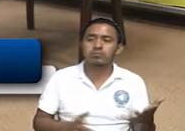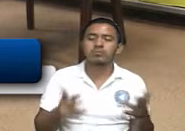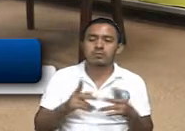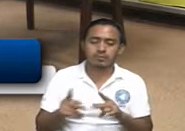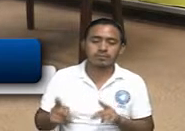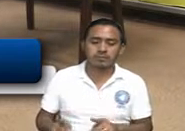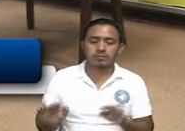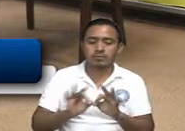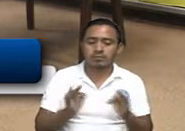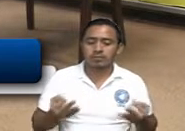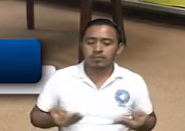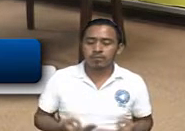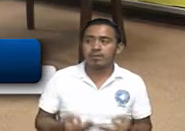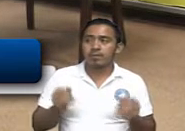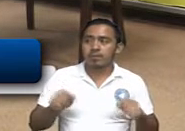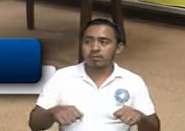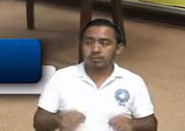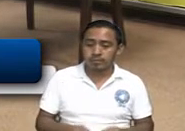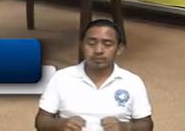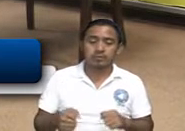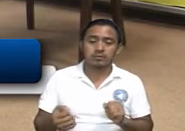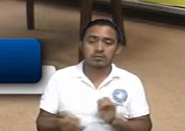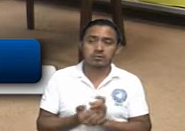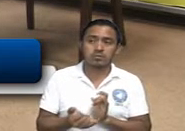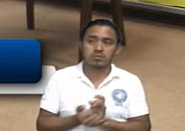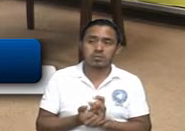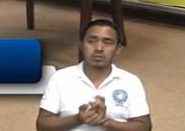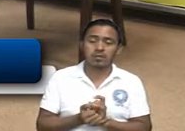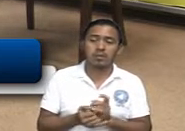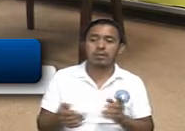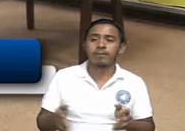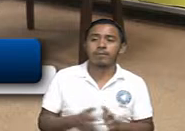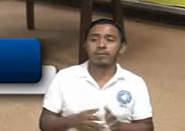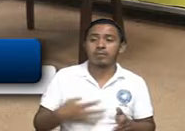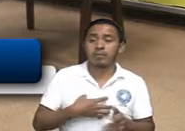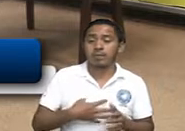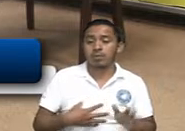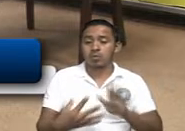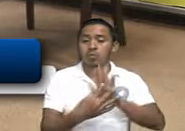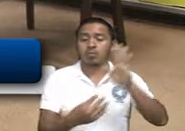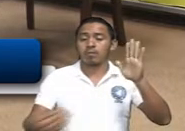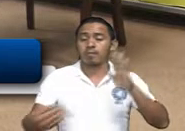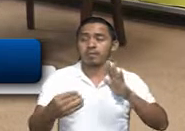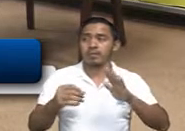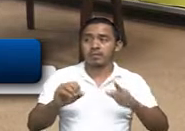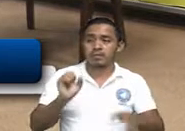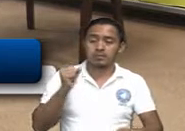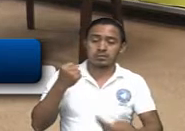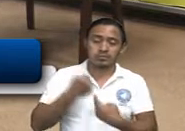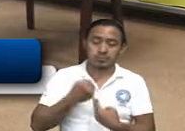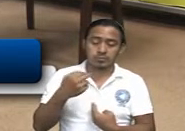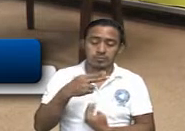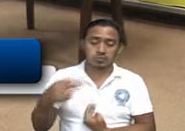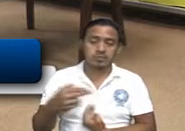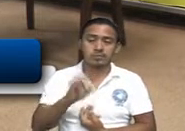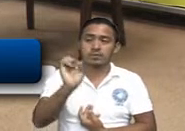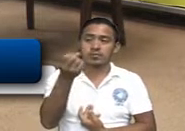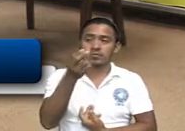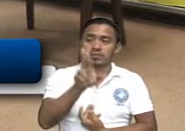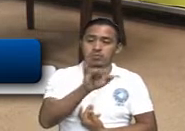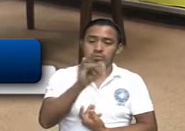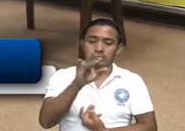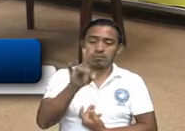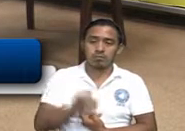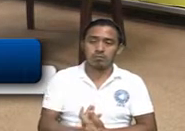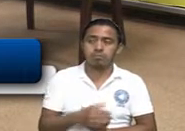riesgo en la familia que pueden ser genéticos, hereditarios, no porque el suicidio se herede, sino porque muchas de las personas que hacen estos actos pueden tener